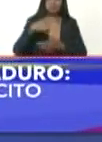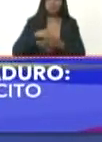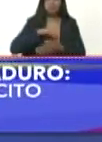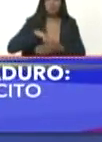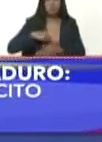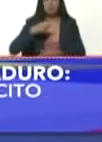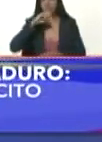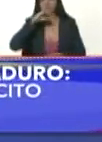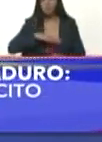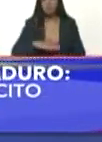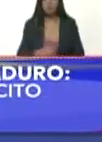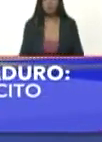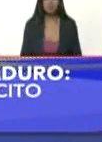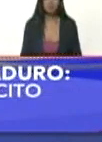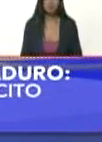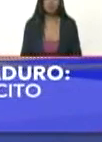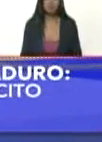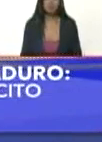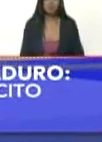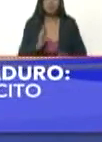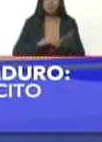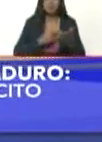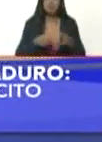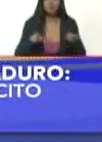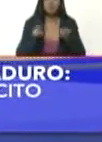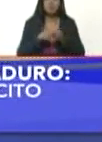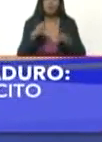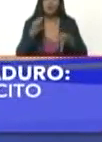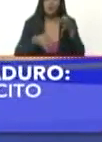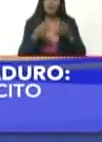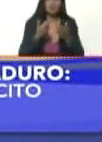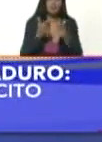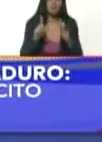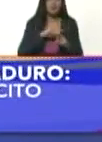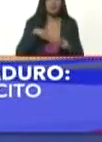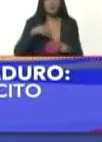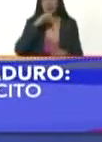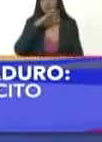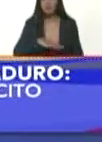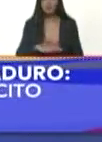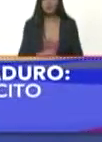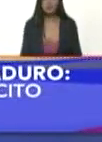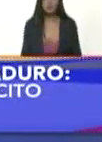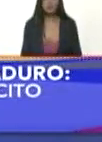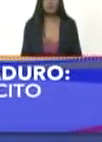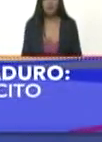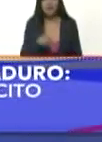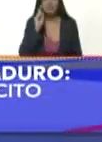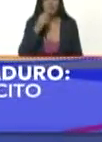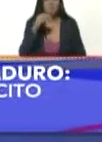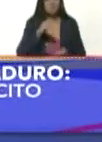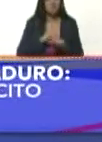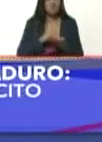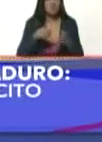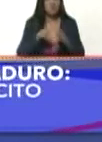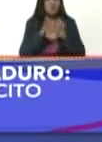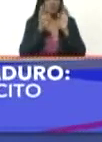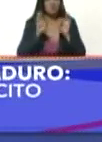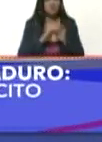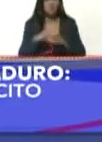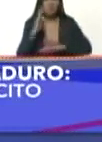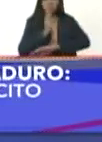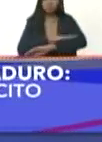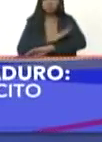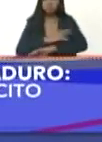historia, la agenda de igualdad y de justicia y libertad de nuestra historia, también marcaron el